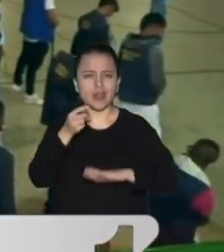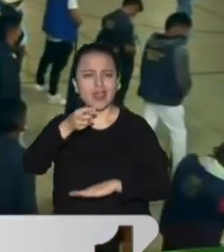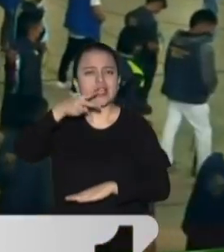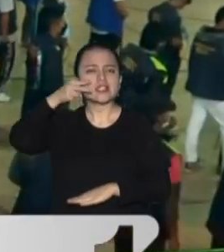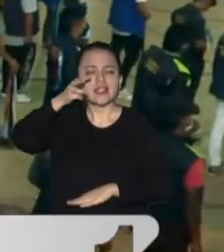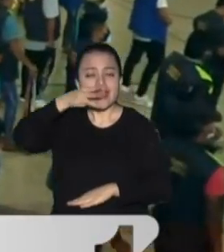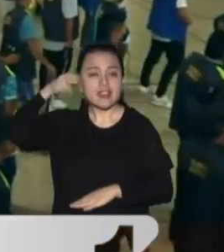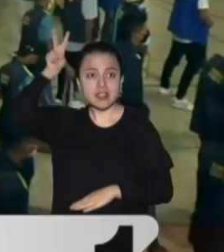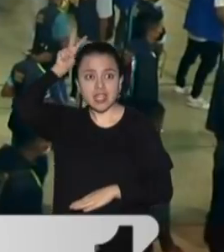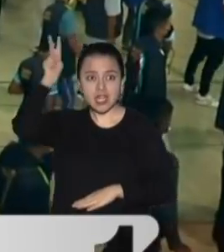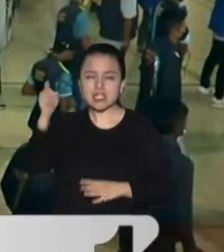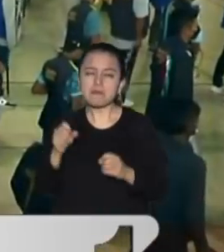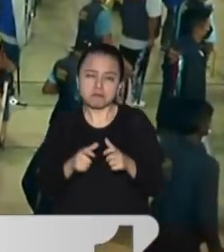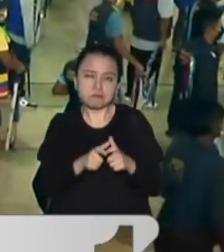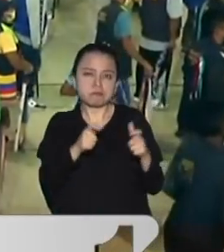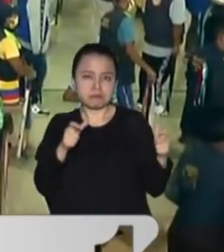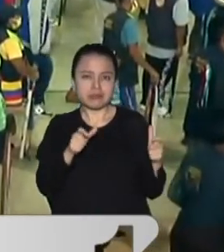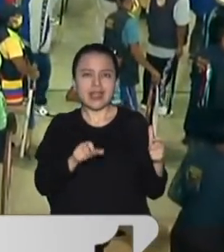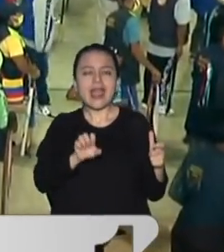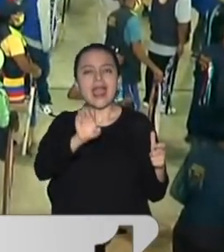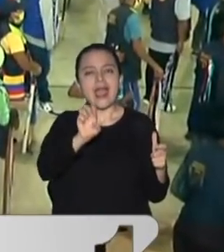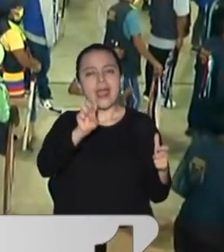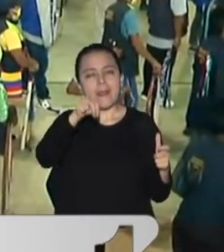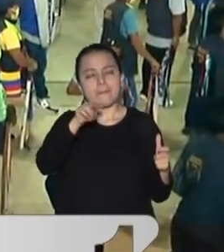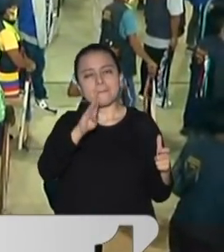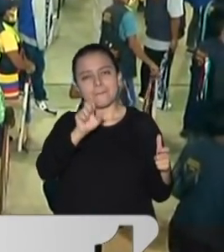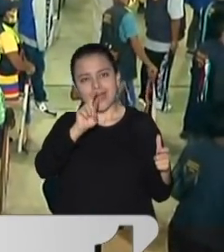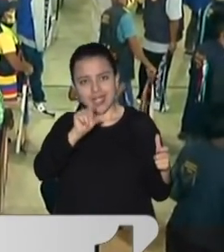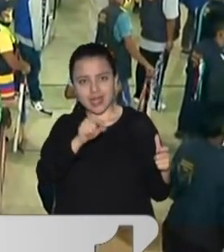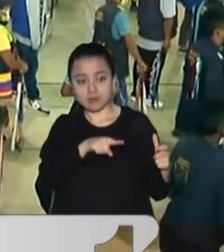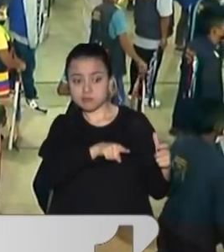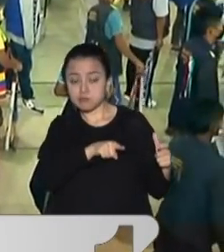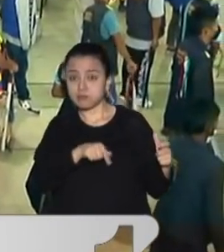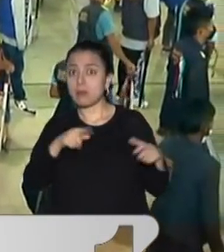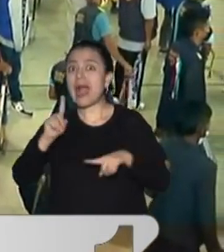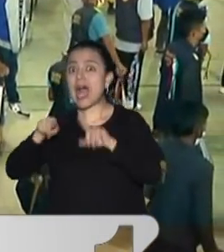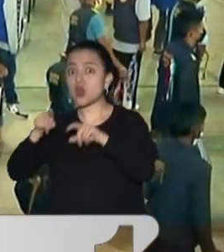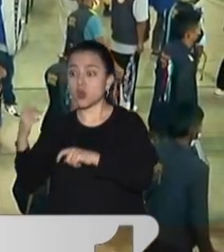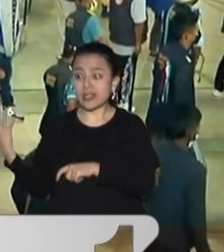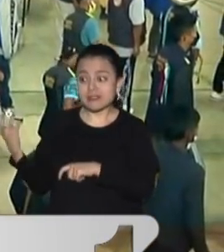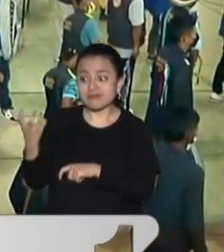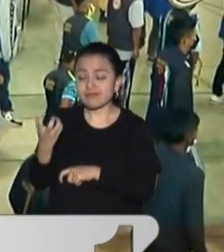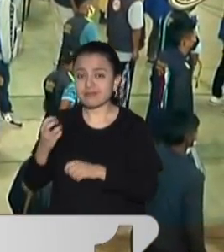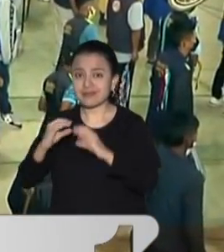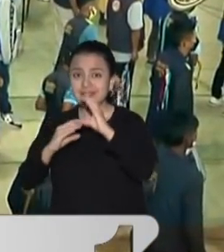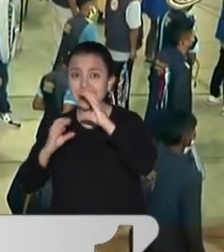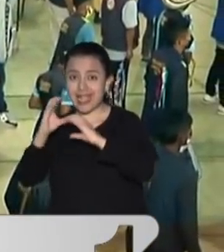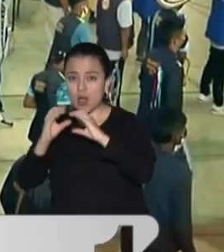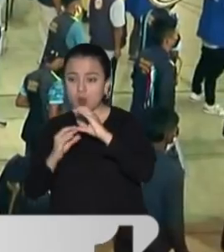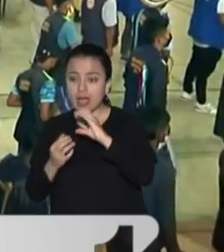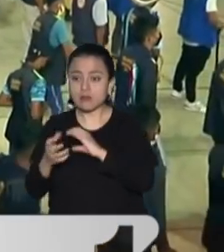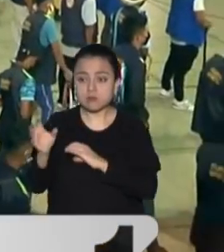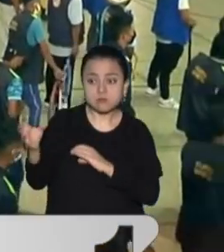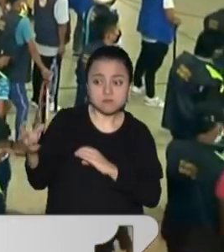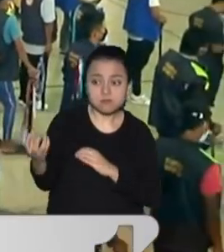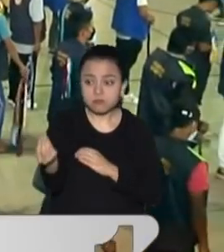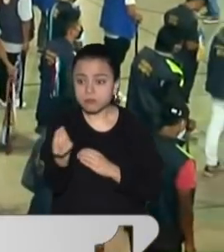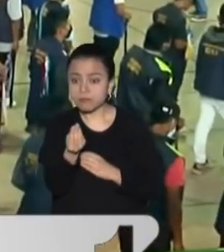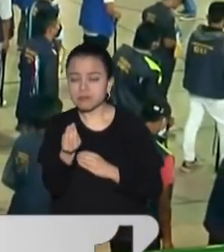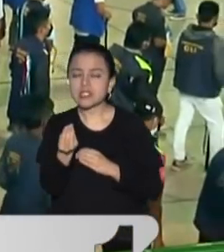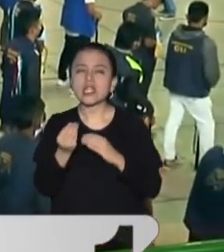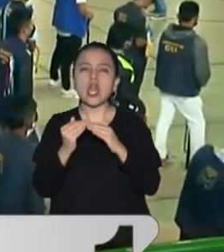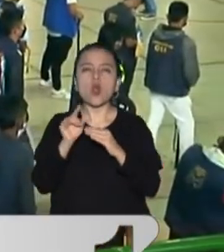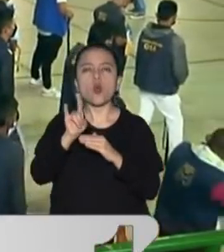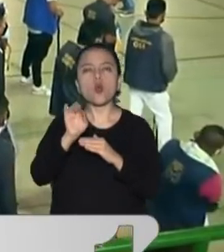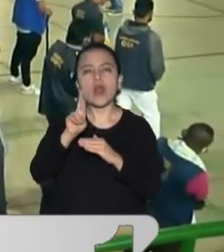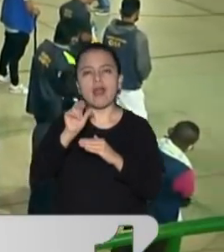en Vera, también Zenú, que vienen desde el suroeste, desde el Bajo Cauca y el Urabá antioqueño. Ellos han venido aquí con